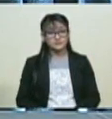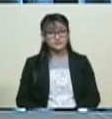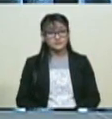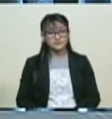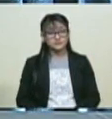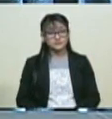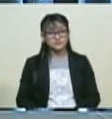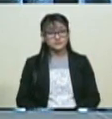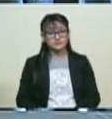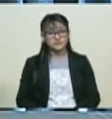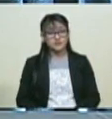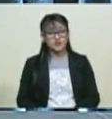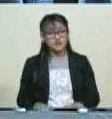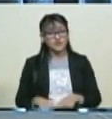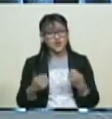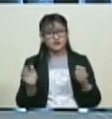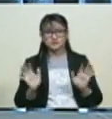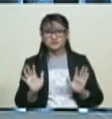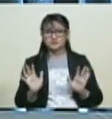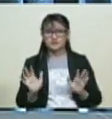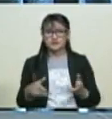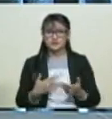los caminos de violencia